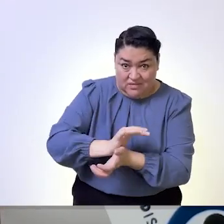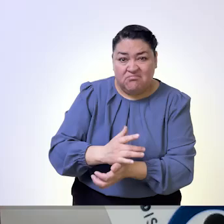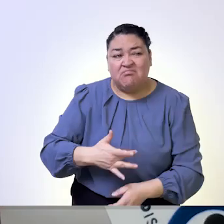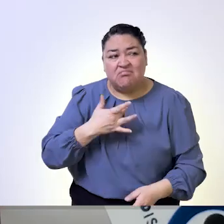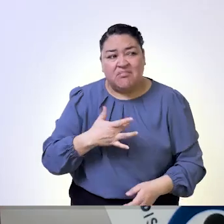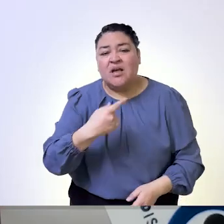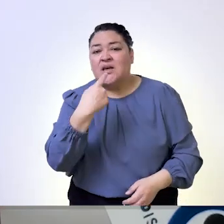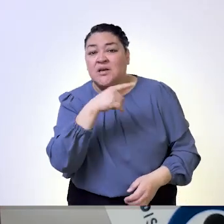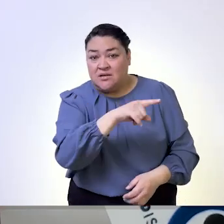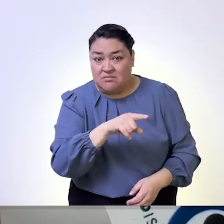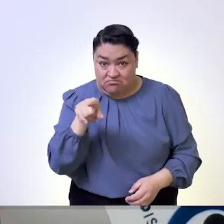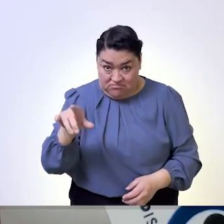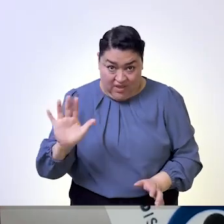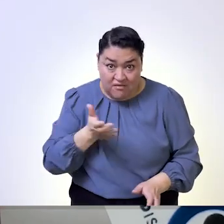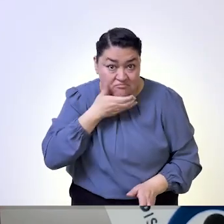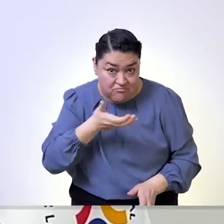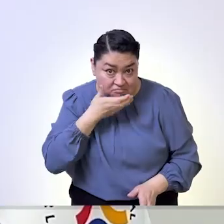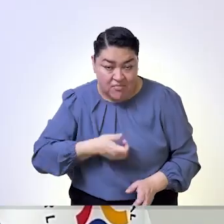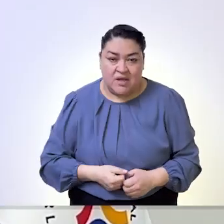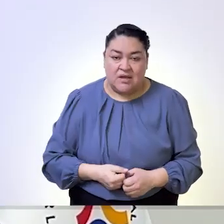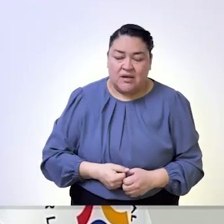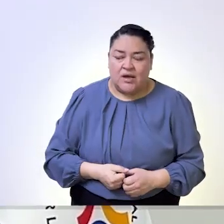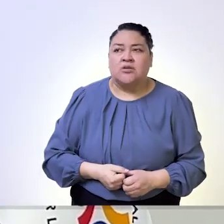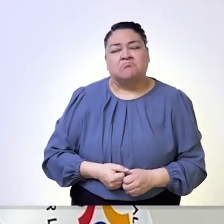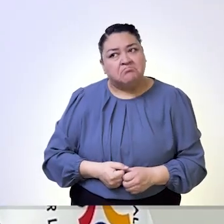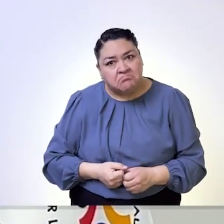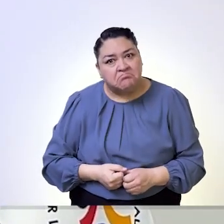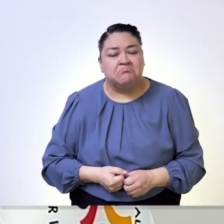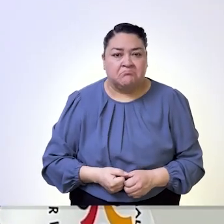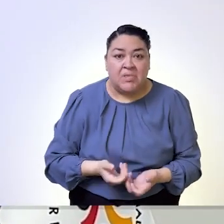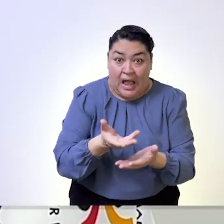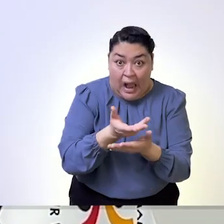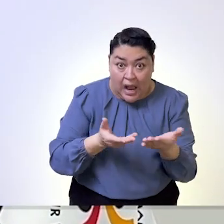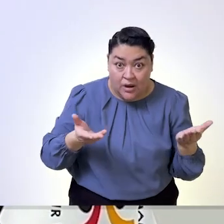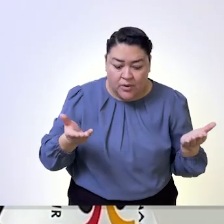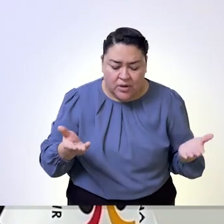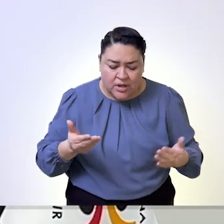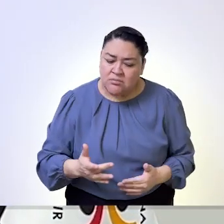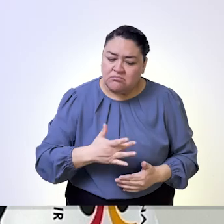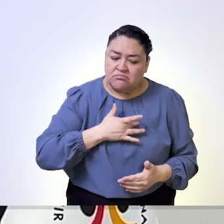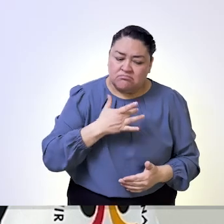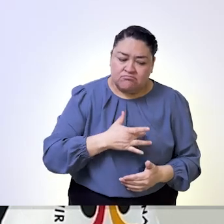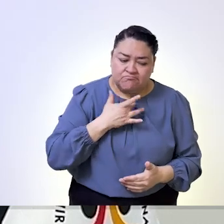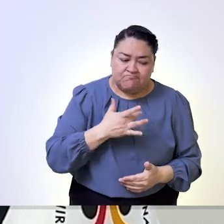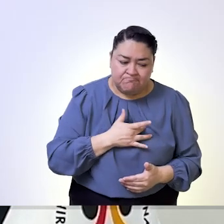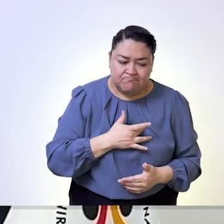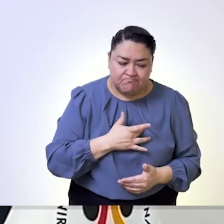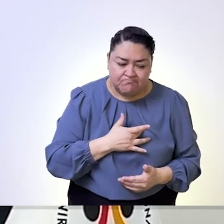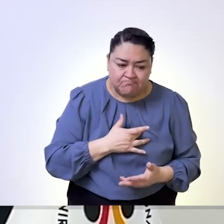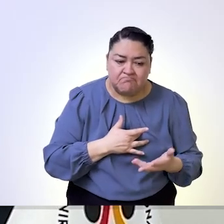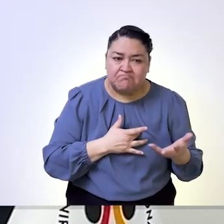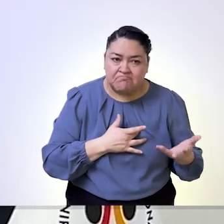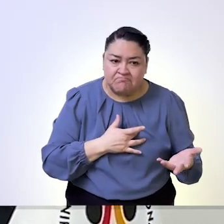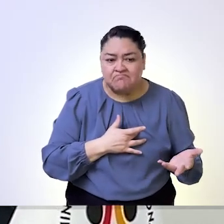prácticas discriminatorias? ¿Qué nos puedes decir al respecto, Enrique? Sí, mira, me parece que al día de hoy